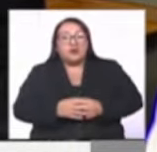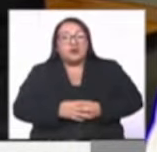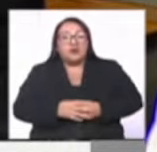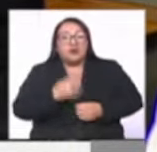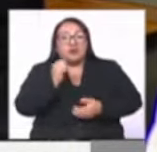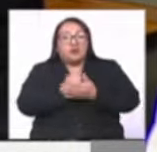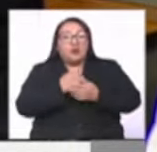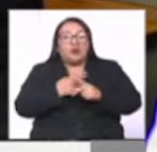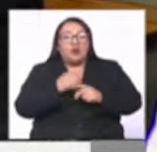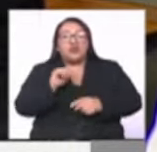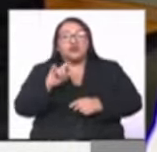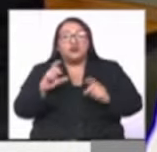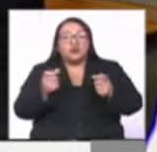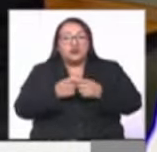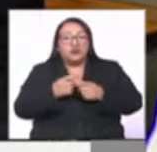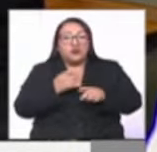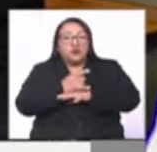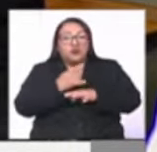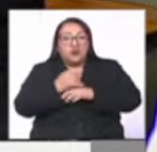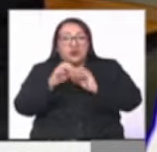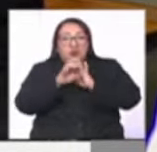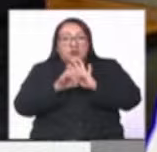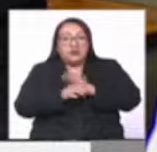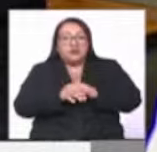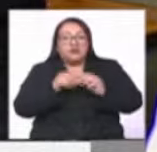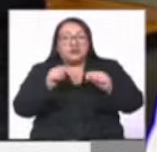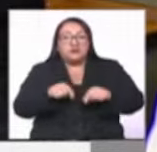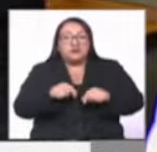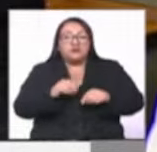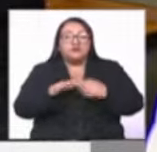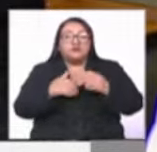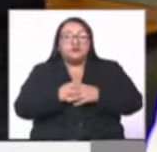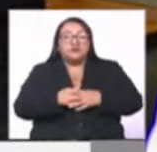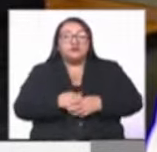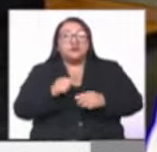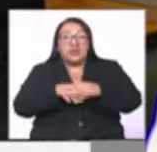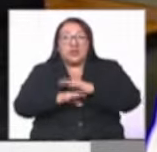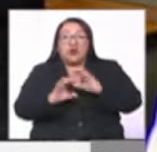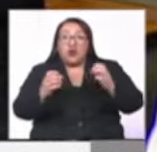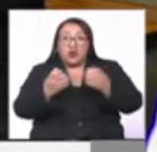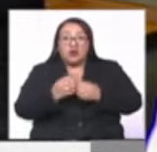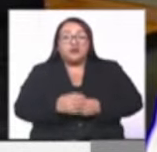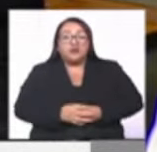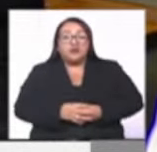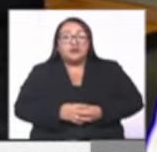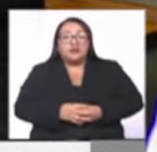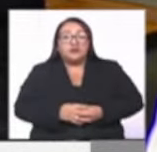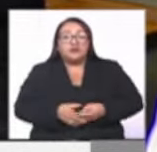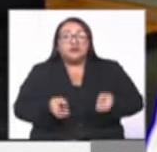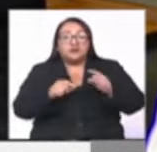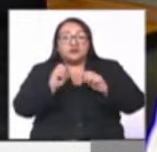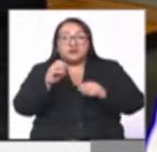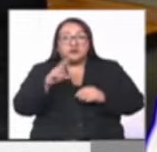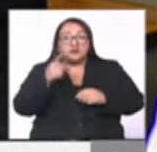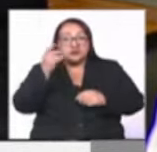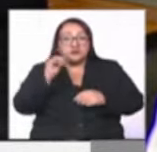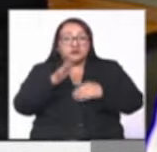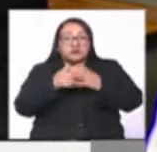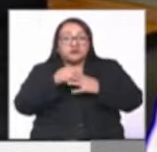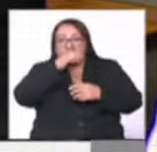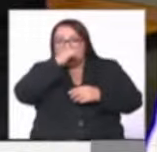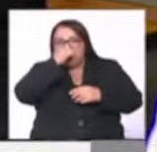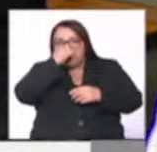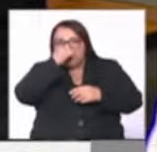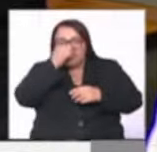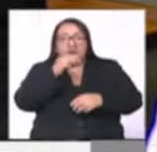aprobado en la subcomisión de acusaciones constitucionales y en la comisión permanente del Congreso al estar referido al criterio adoptado por los miembros